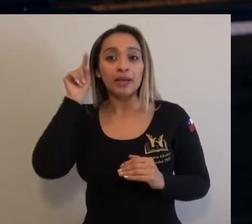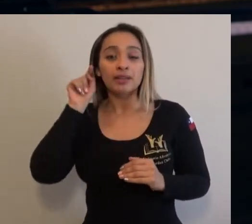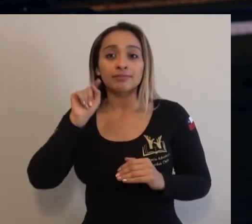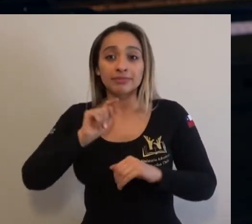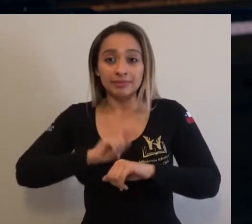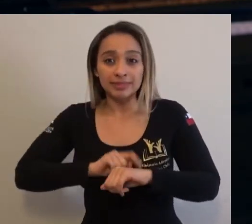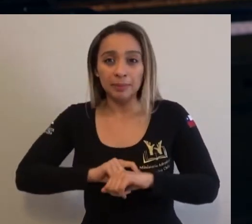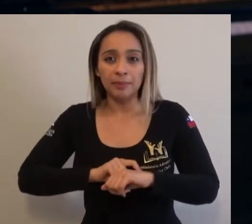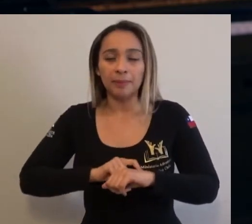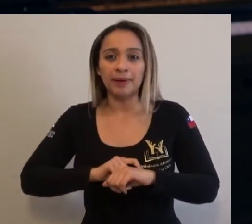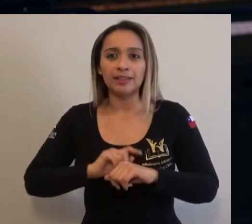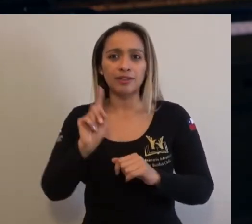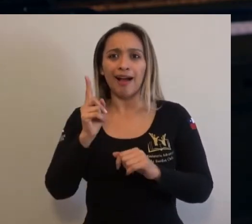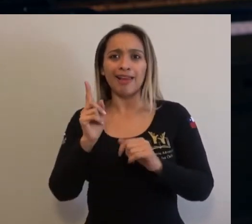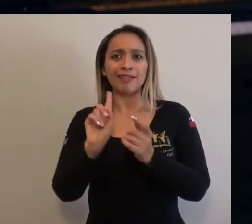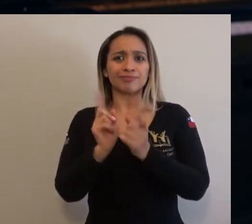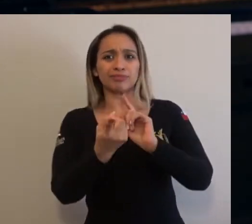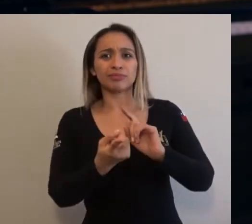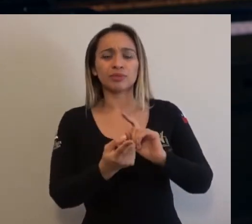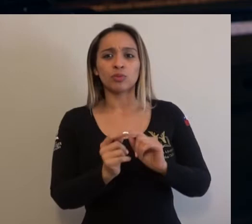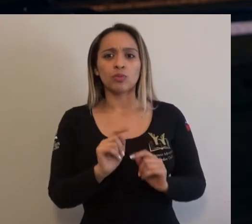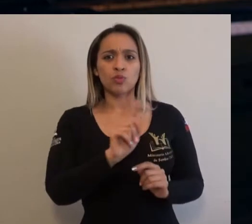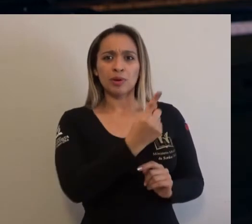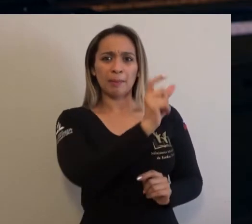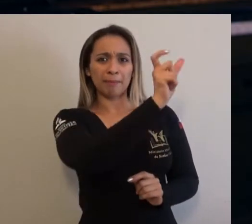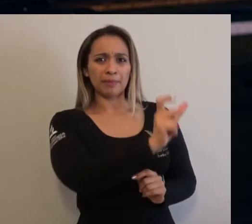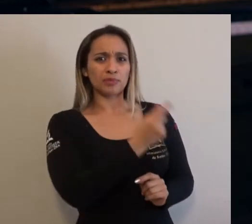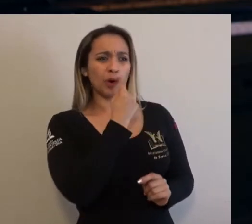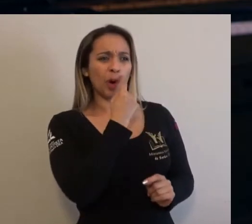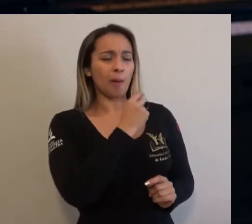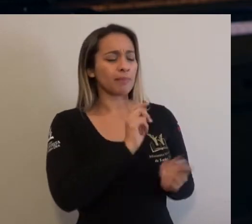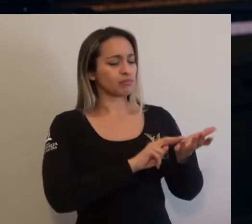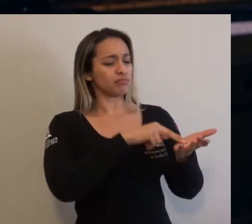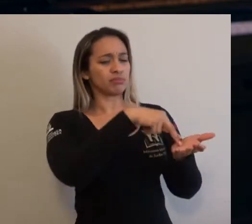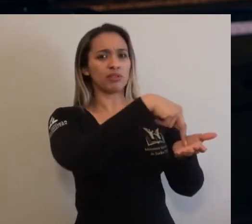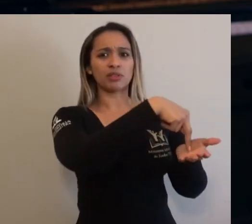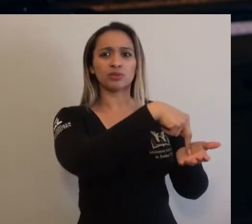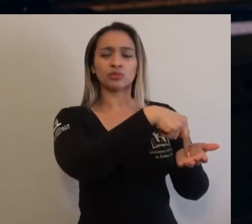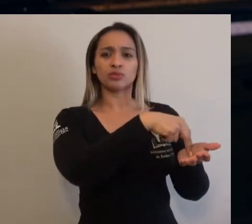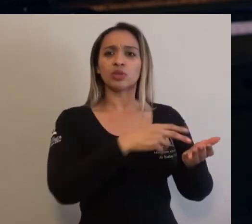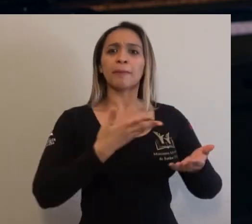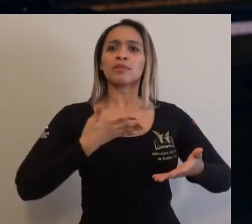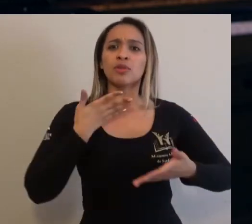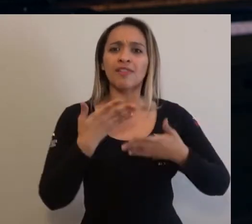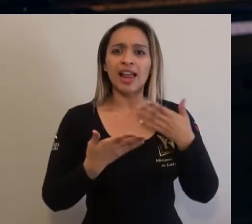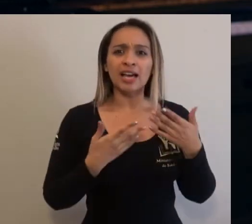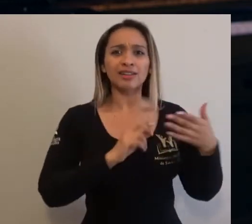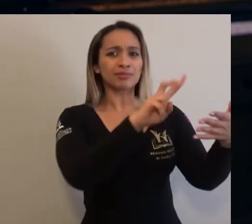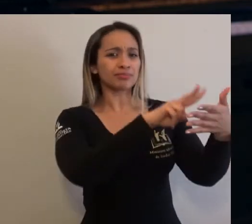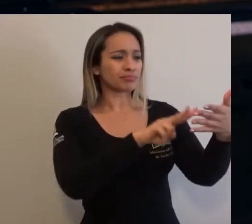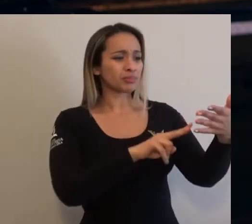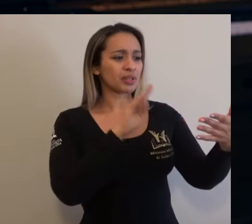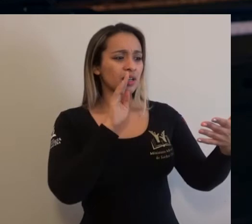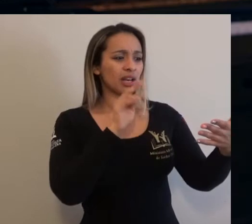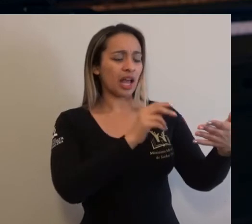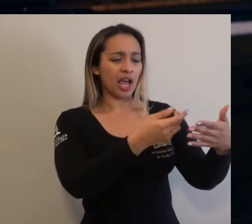En ese momento, algo cambió. Un hombre se levanta y toma la palabra, y cuando empieza a